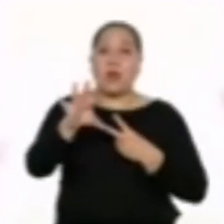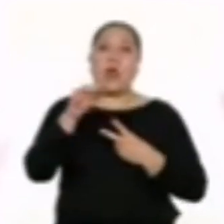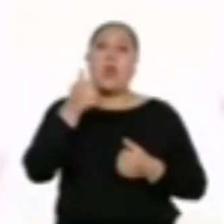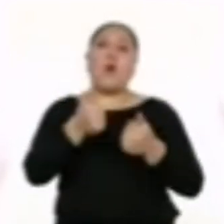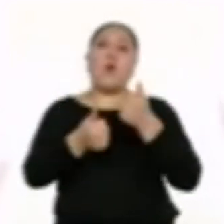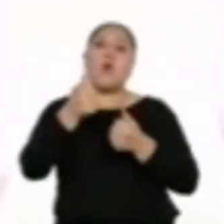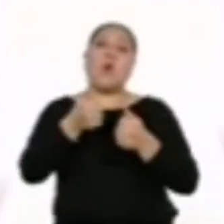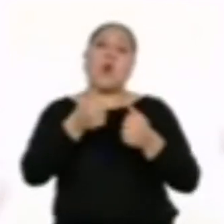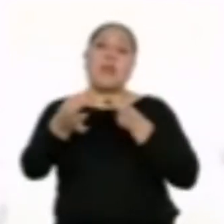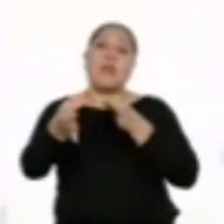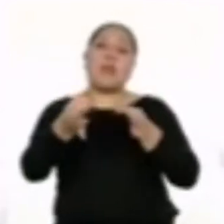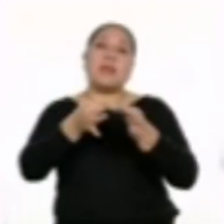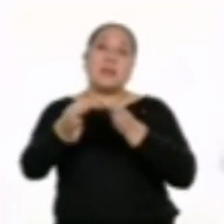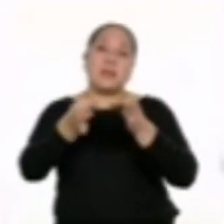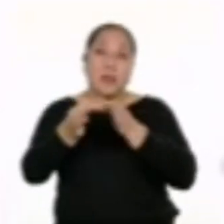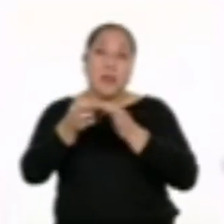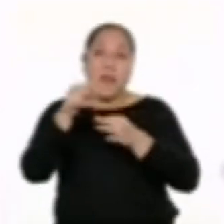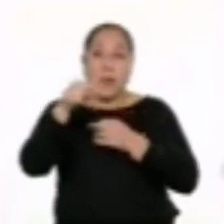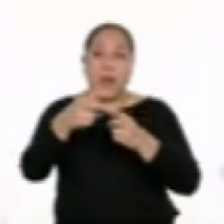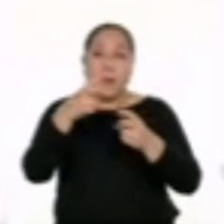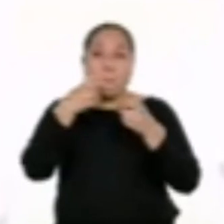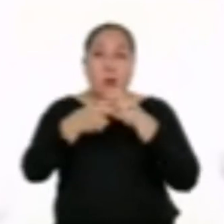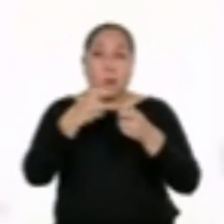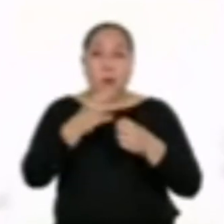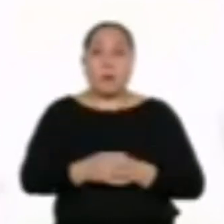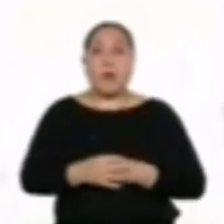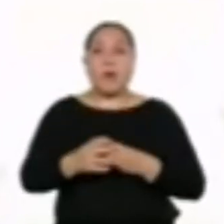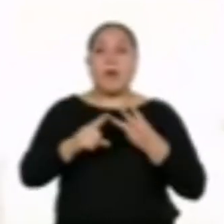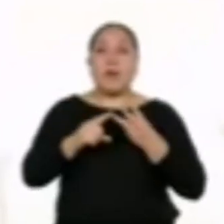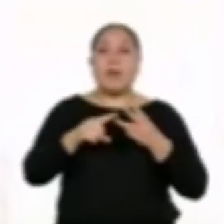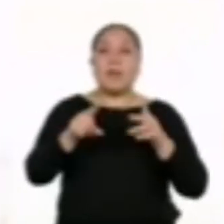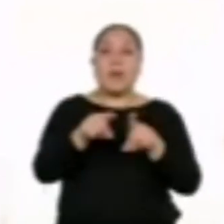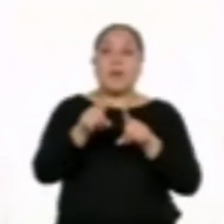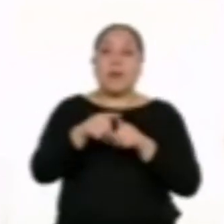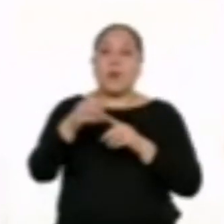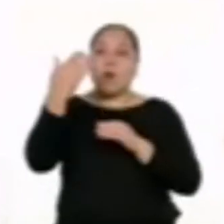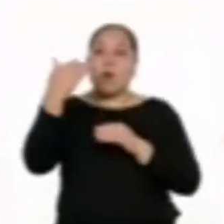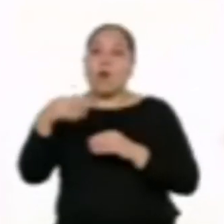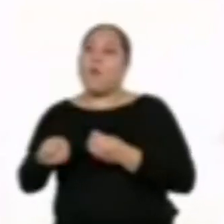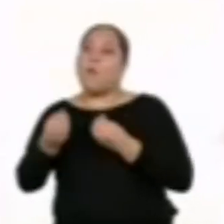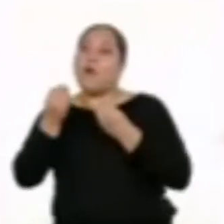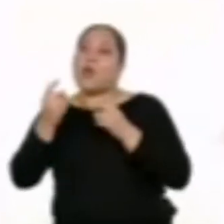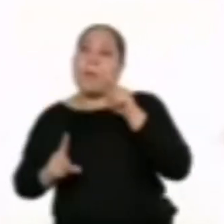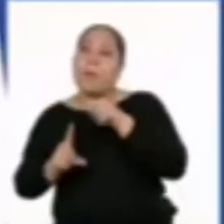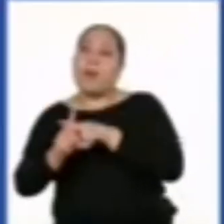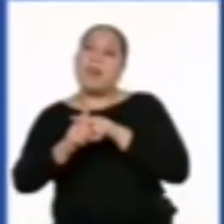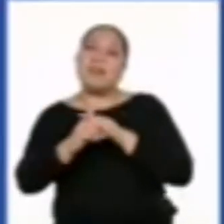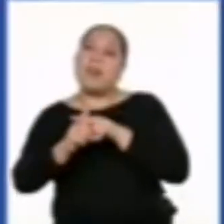describir el problema. Y finalmente, hacer lo mismo con sus causas y consecuencias.